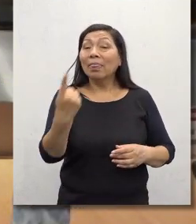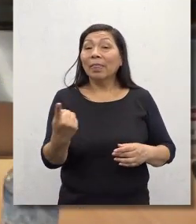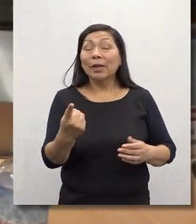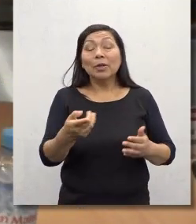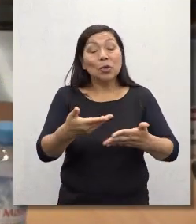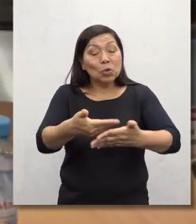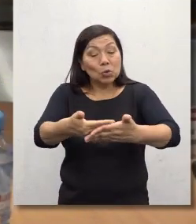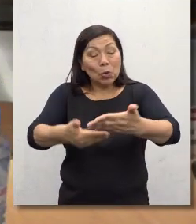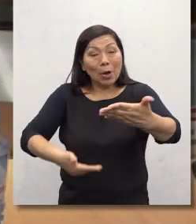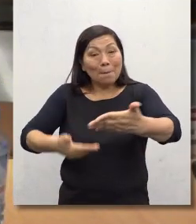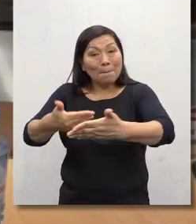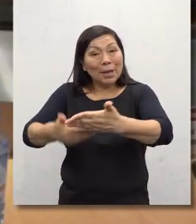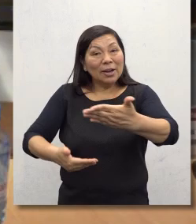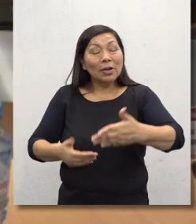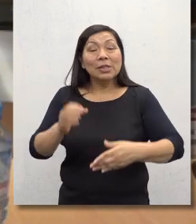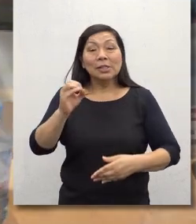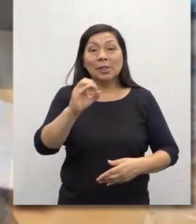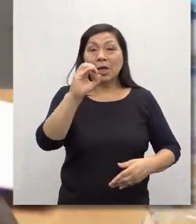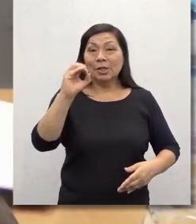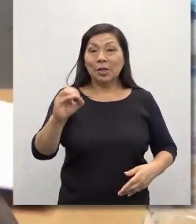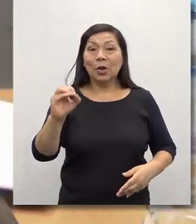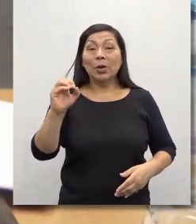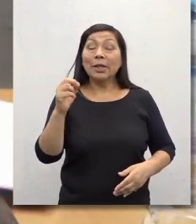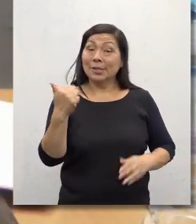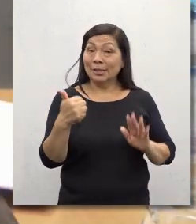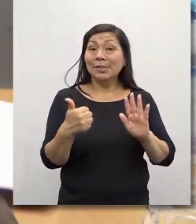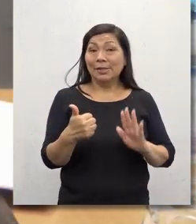en el expediente